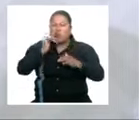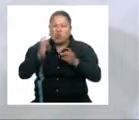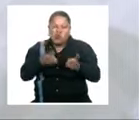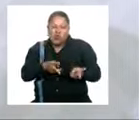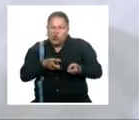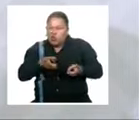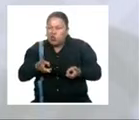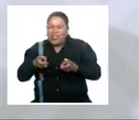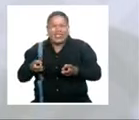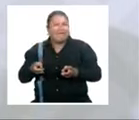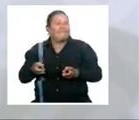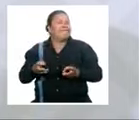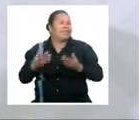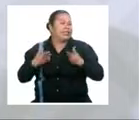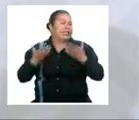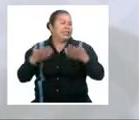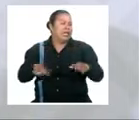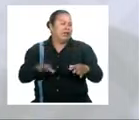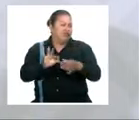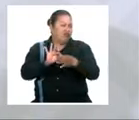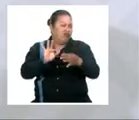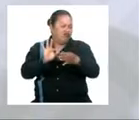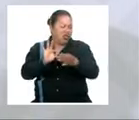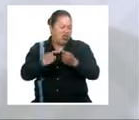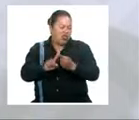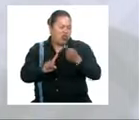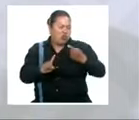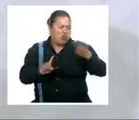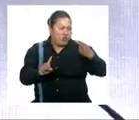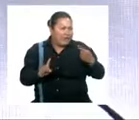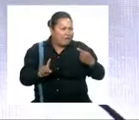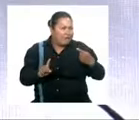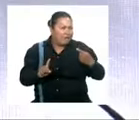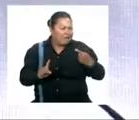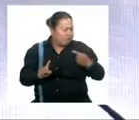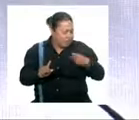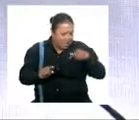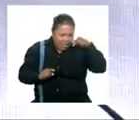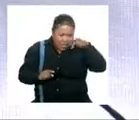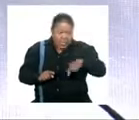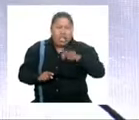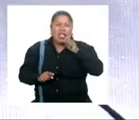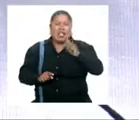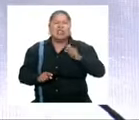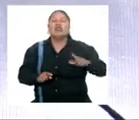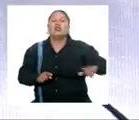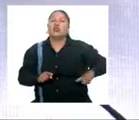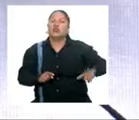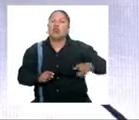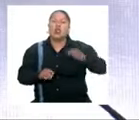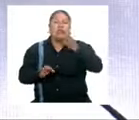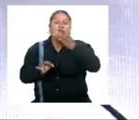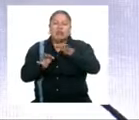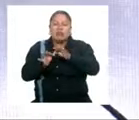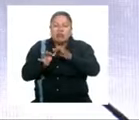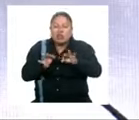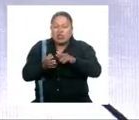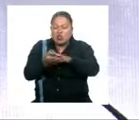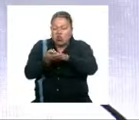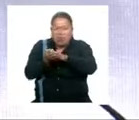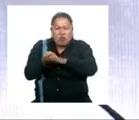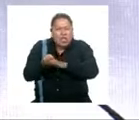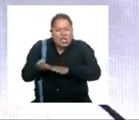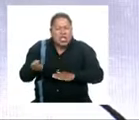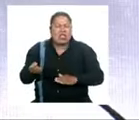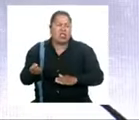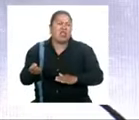ladrones. Ya lo hemos expresado muchas veces, vamos a hacer un gobierno sencillo, humilde,